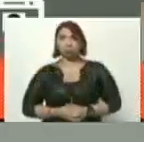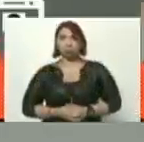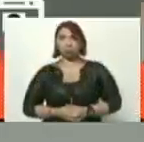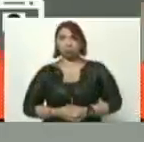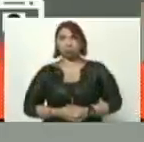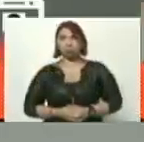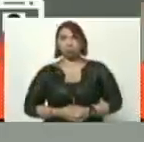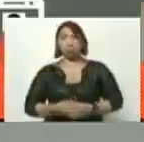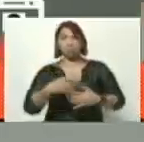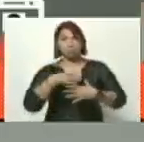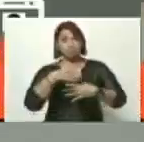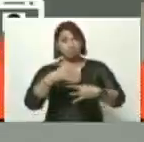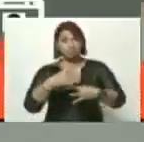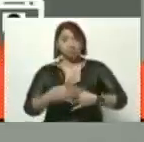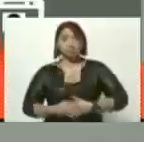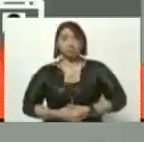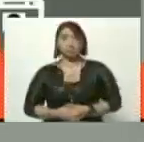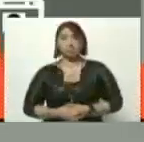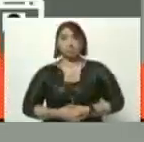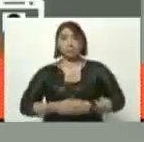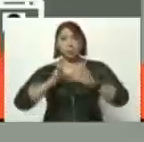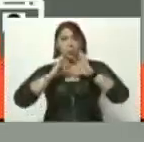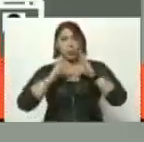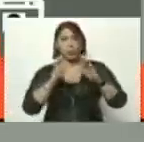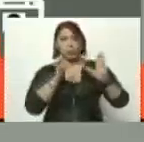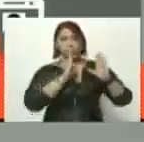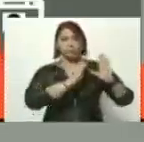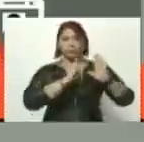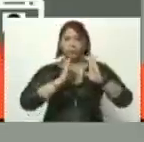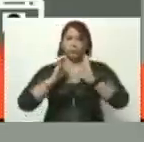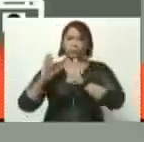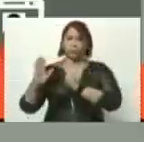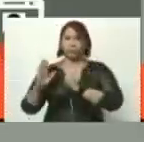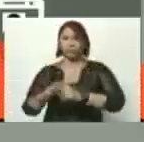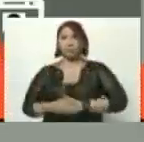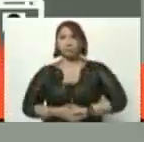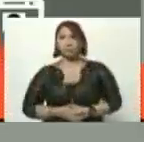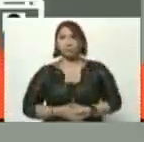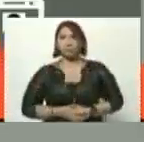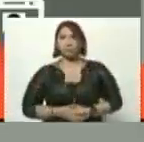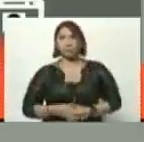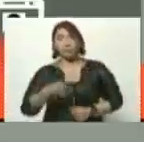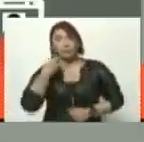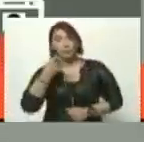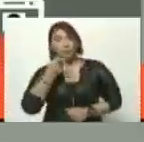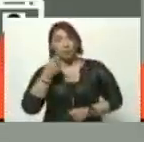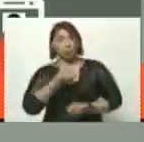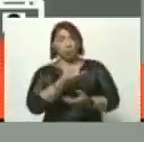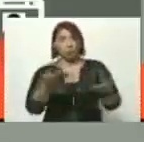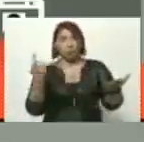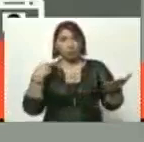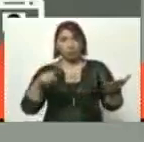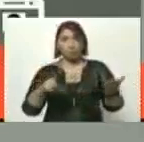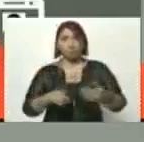lo interesante planteamiento organizativo y político que ustedes tienen,